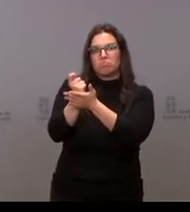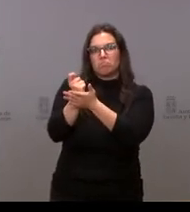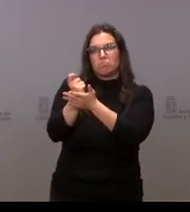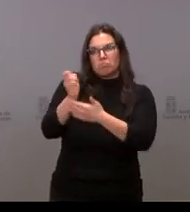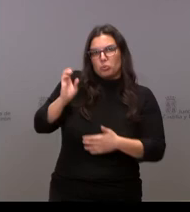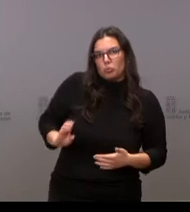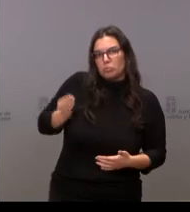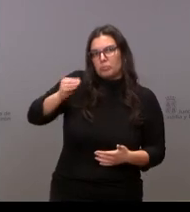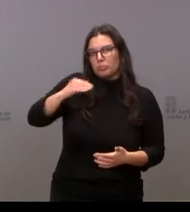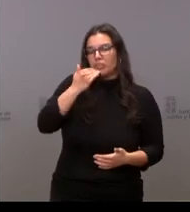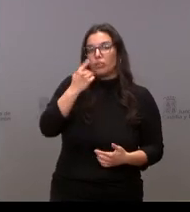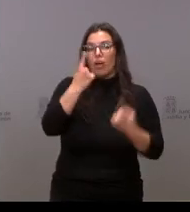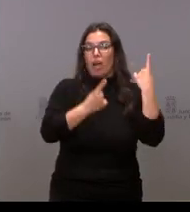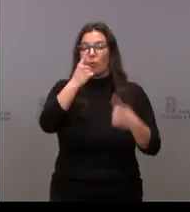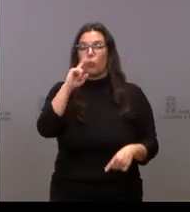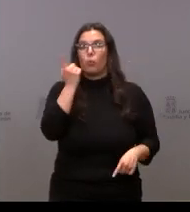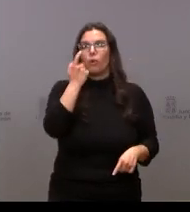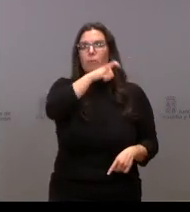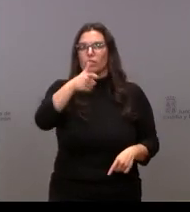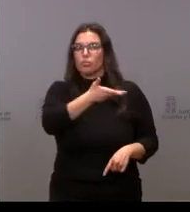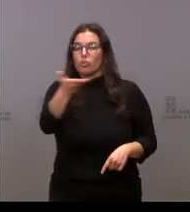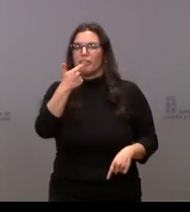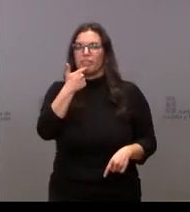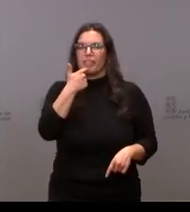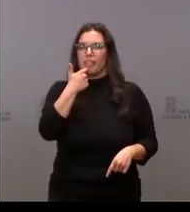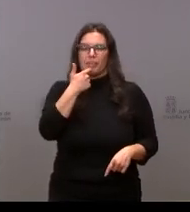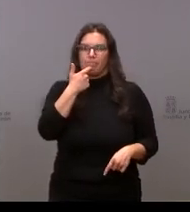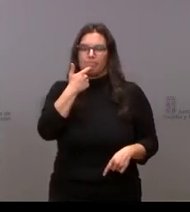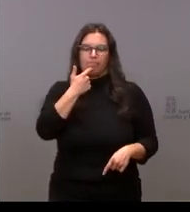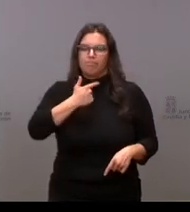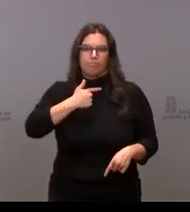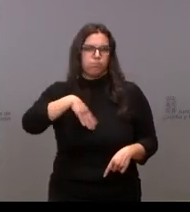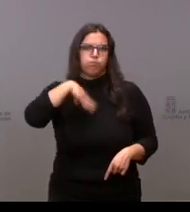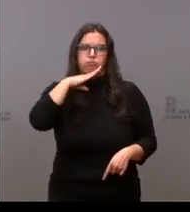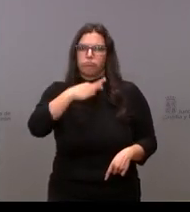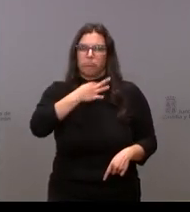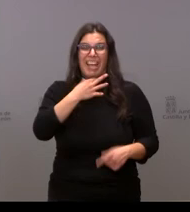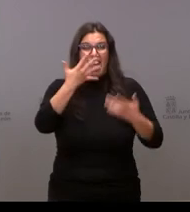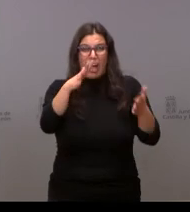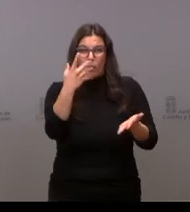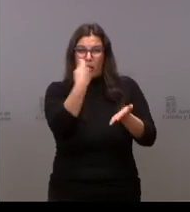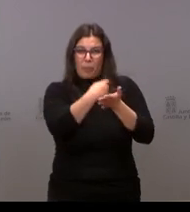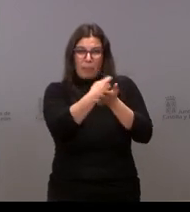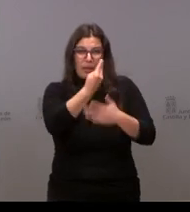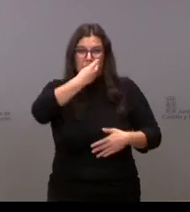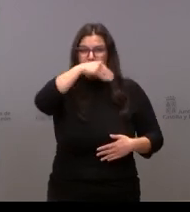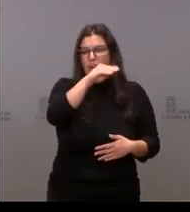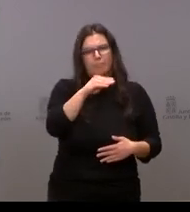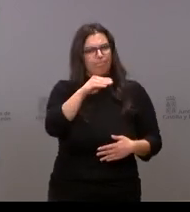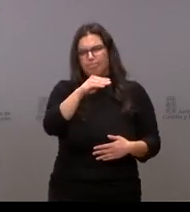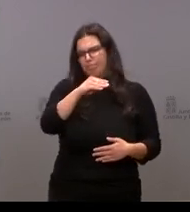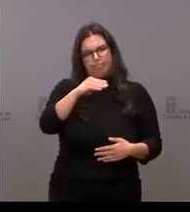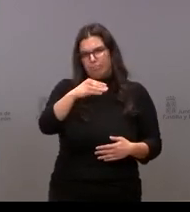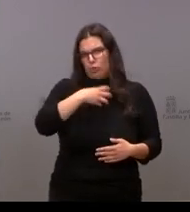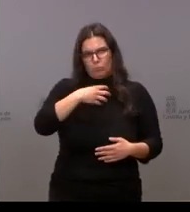llegaba es que algunas personas dicen que están o están saturadas que tenía aún siendo remunerados están dispuestos a trabajar con la